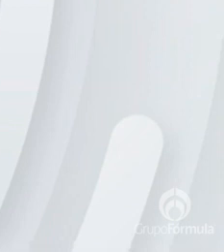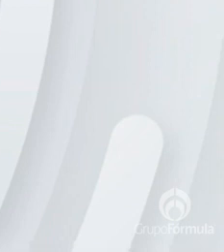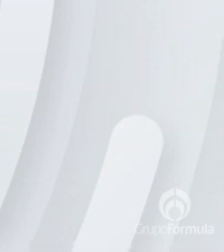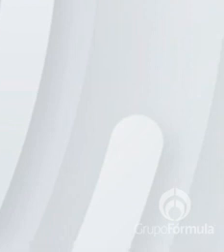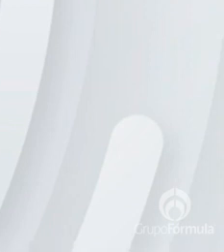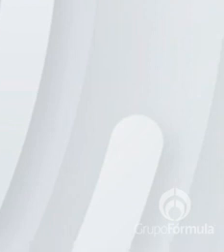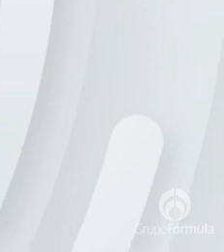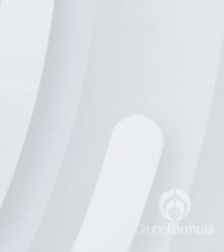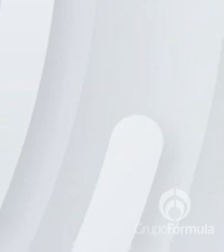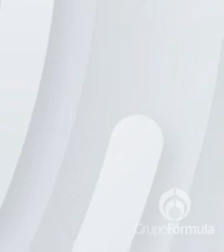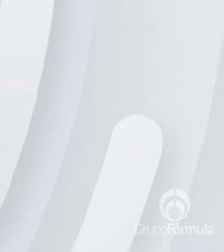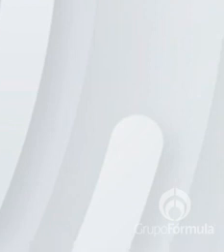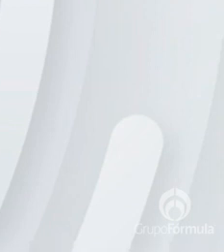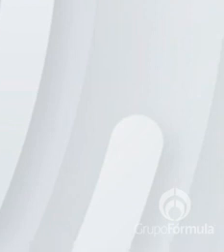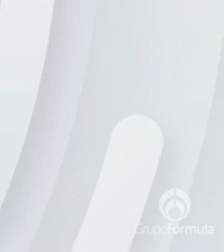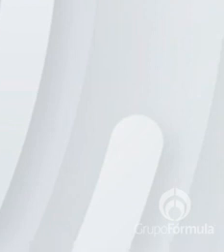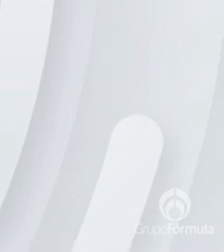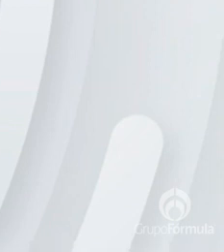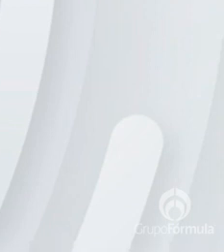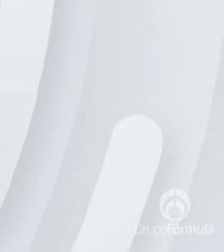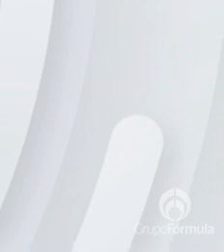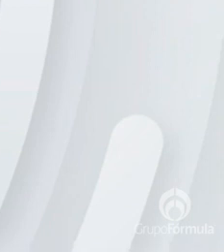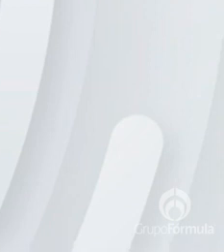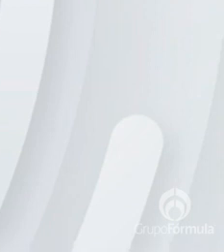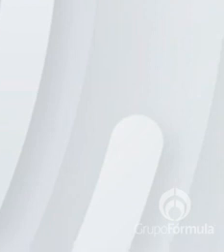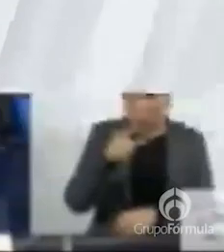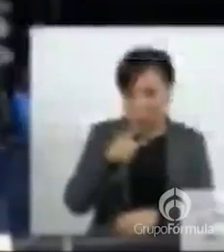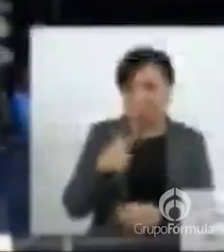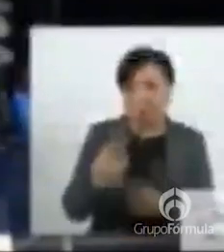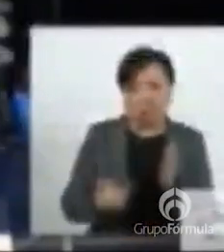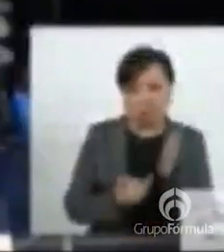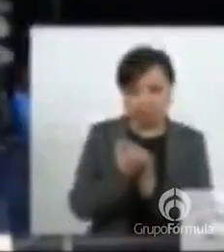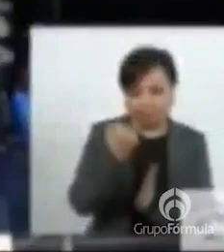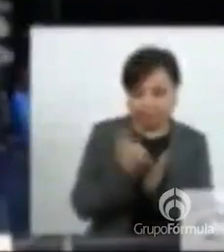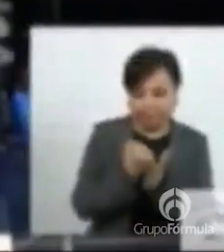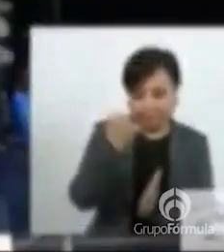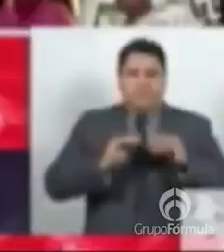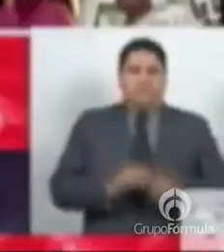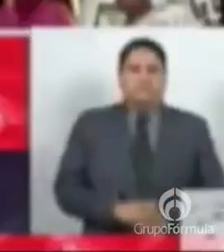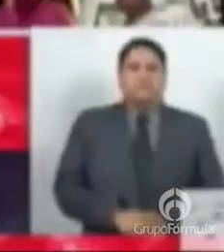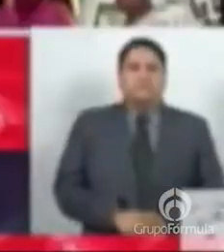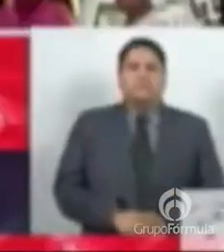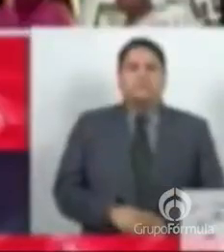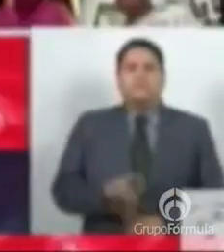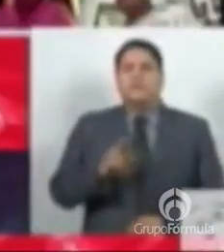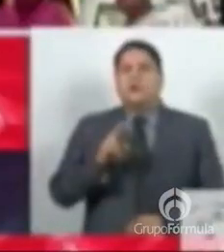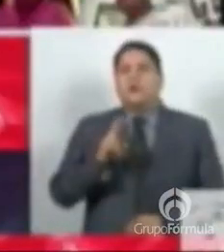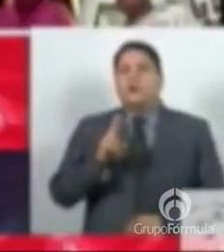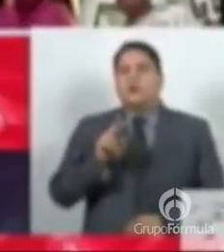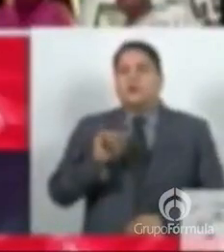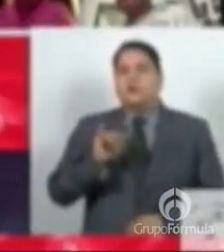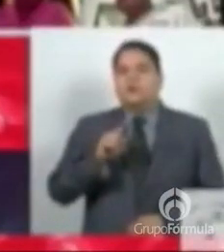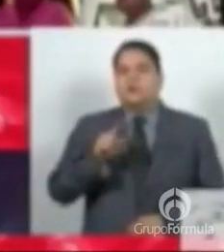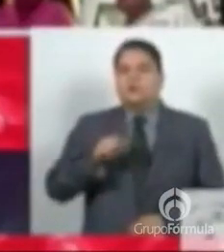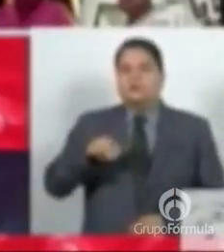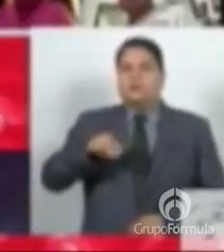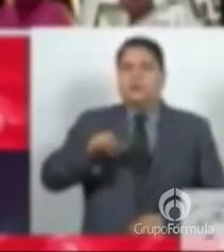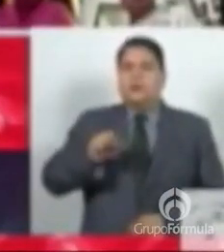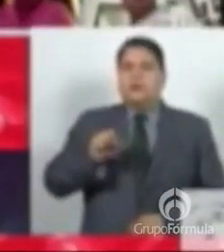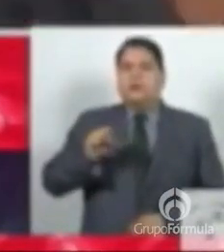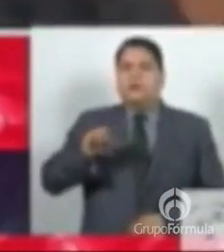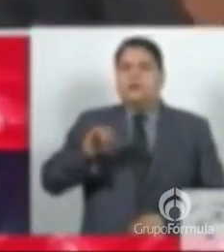eléctrica privada. Ah, porque fíjate que hace una consideración muy interesante,